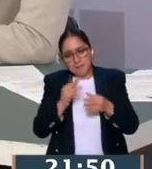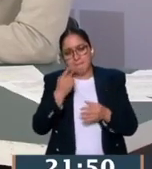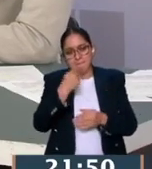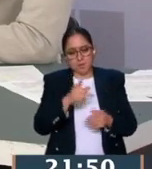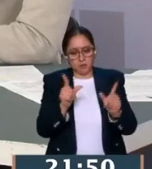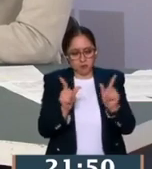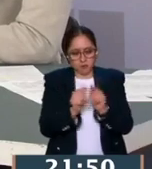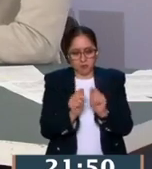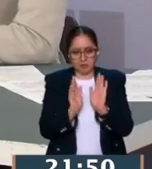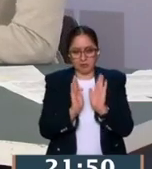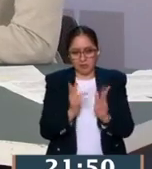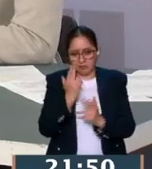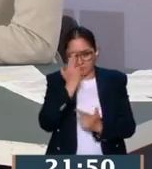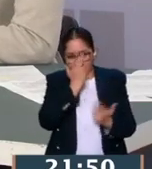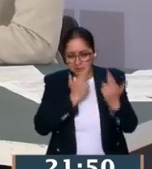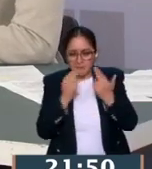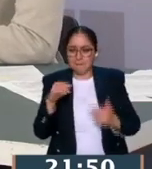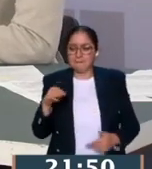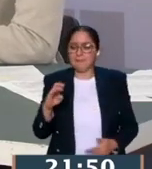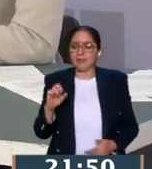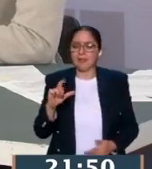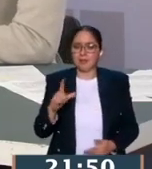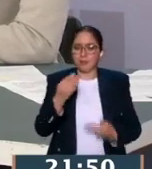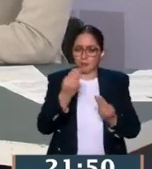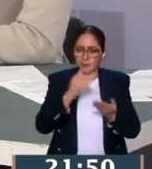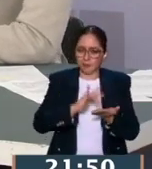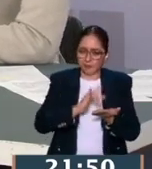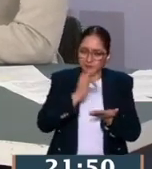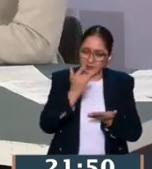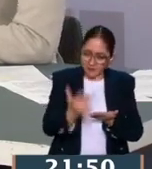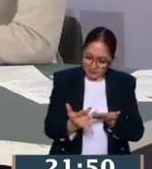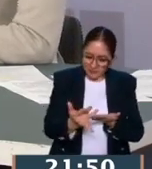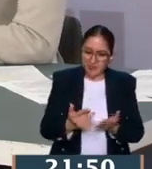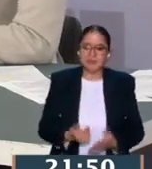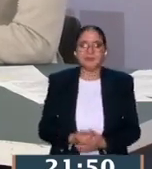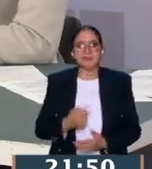analizado el asunto. Miguel, muchísimas gracias, como siempre, muchísimas gracias, muy buena noche.